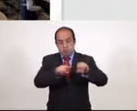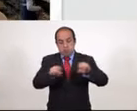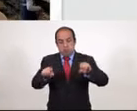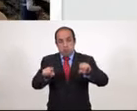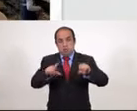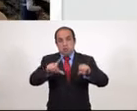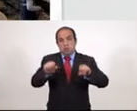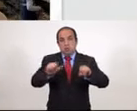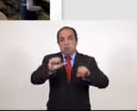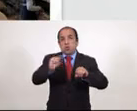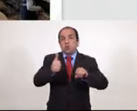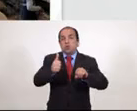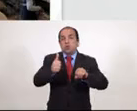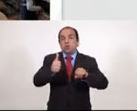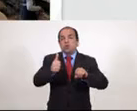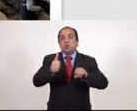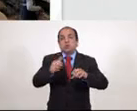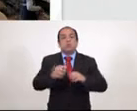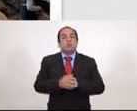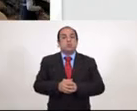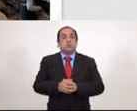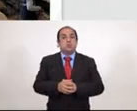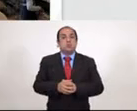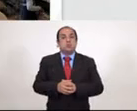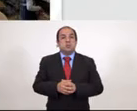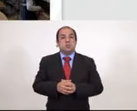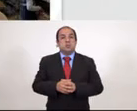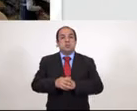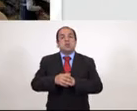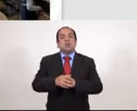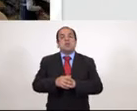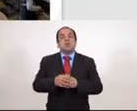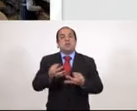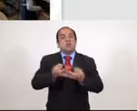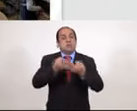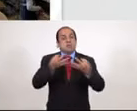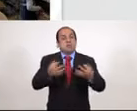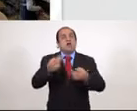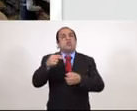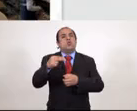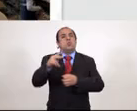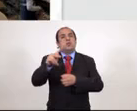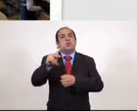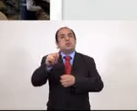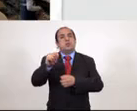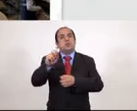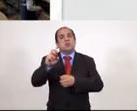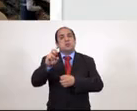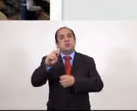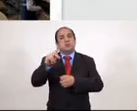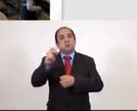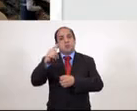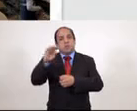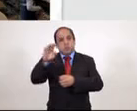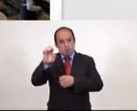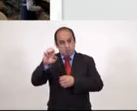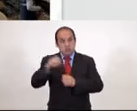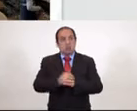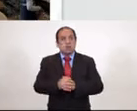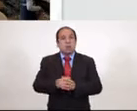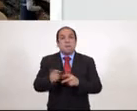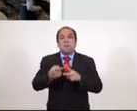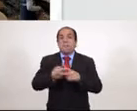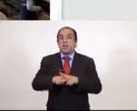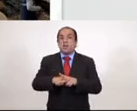otra capa de tepetate para iniciar el llenado o